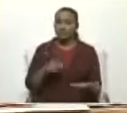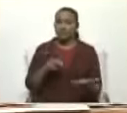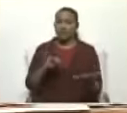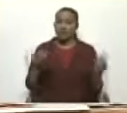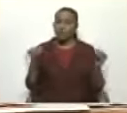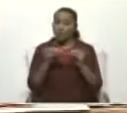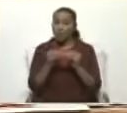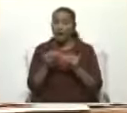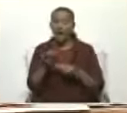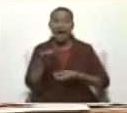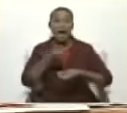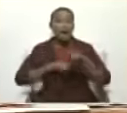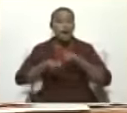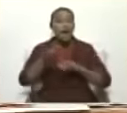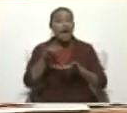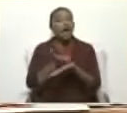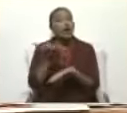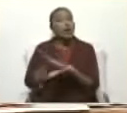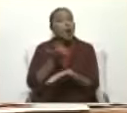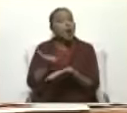coherente. No a,